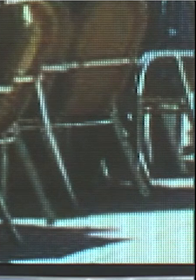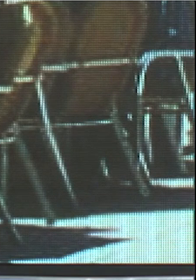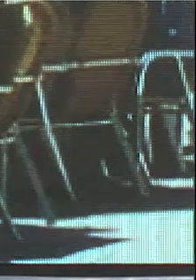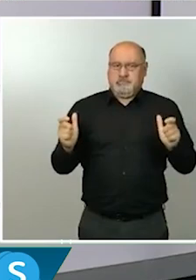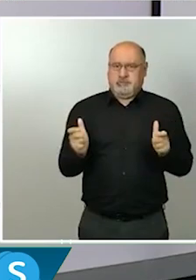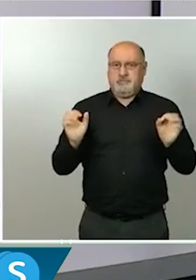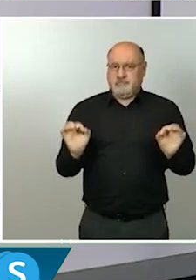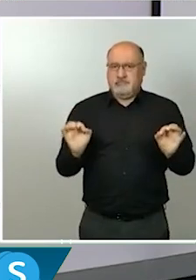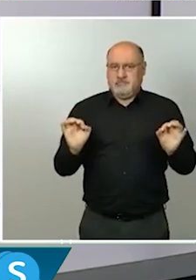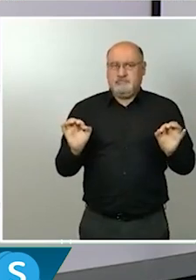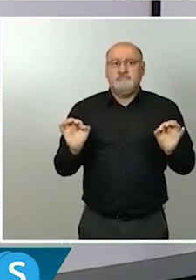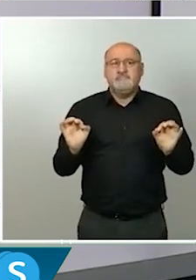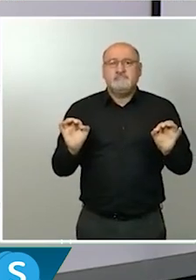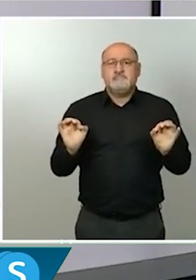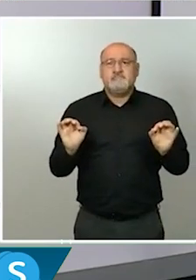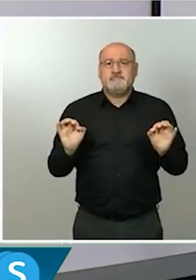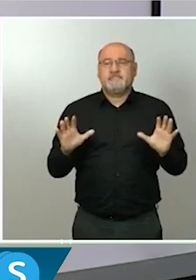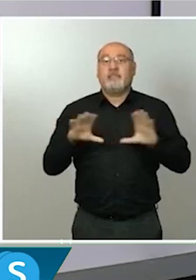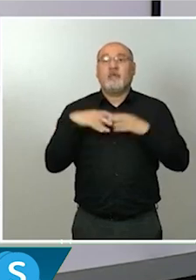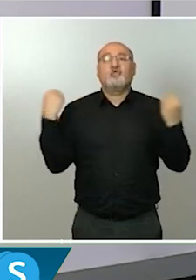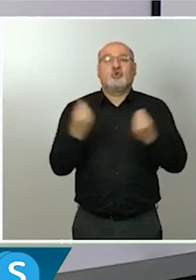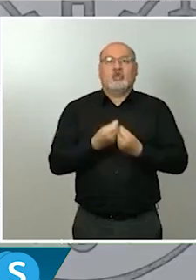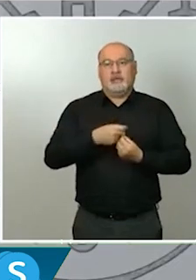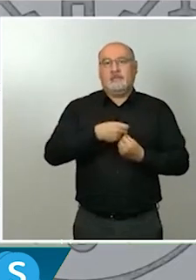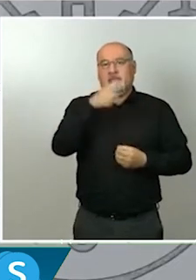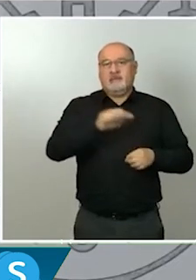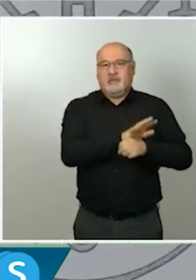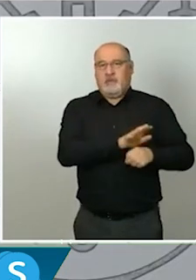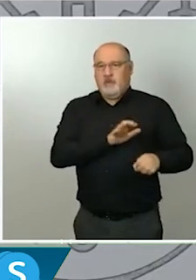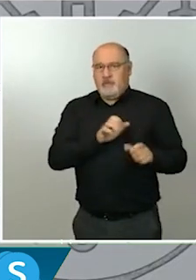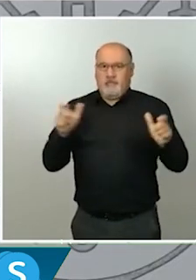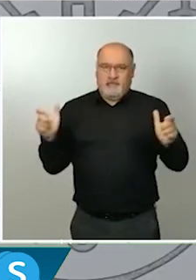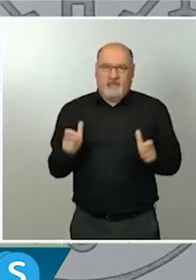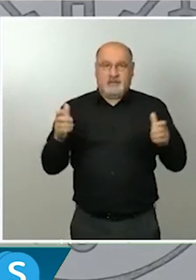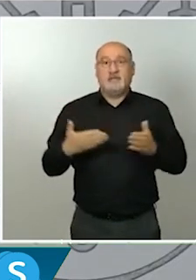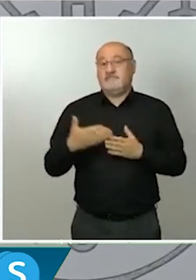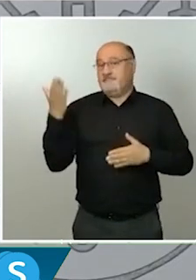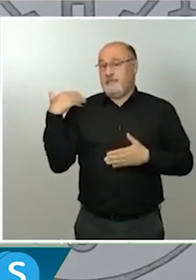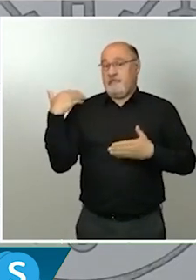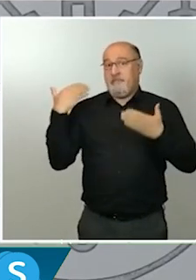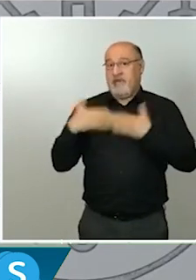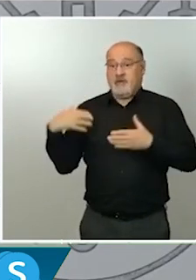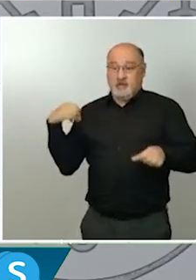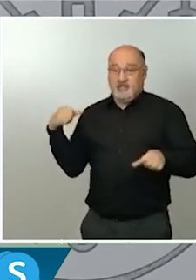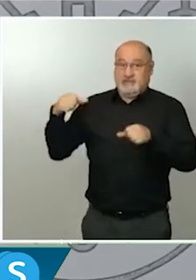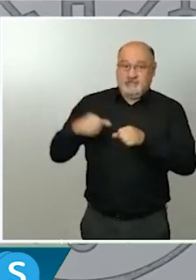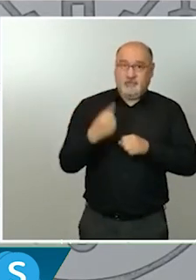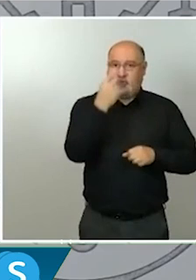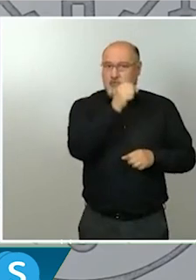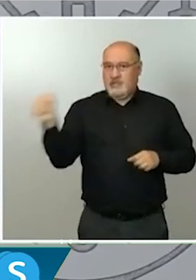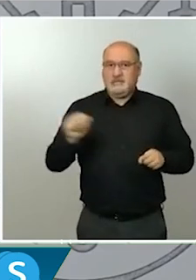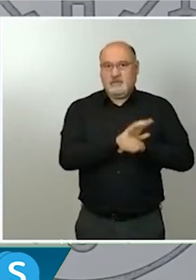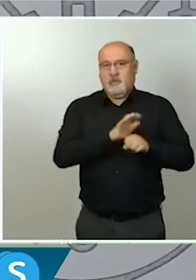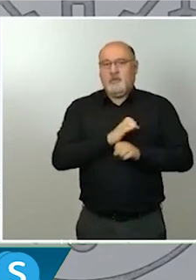que esto ocurre un mes después, justo un mes después, de las elecciones autonómicas, con